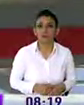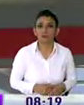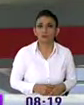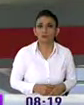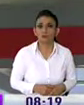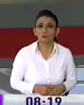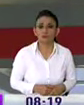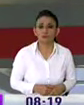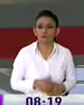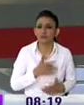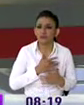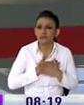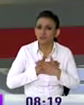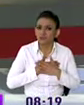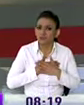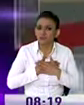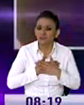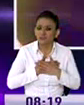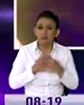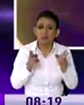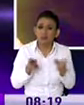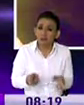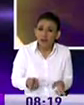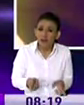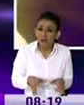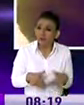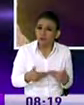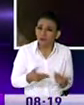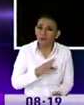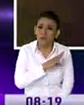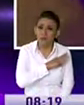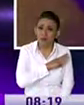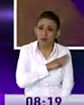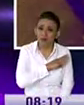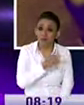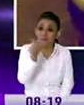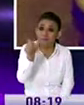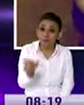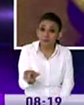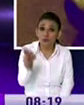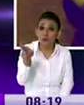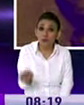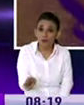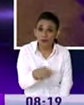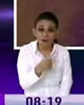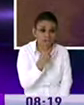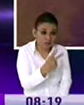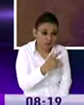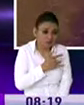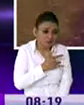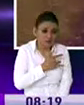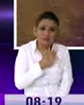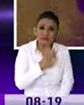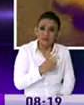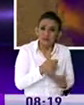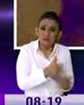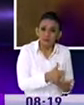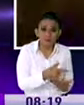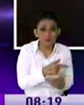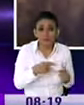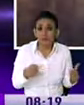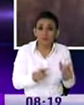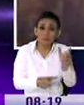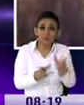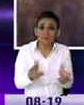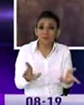Qué terrible es el ser humano. Yo siempre diré que nosotros somos realmente gestores del dolor de los animalitos y más aún de estos peluditos.